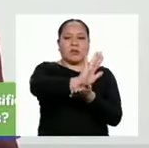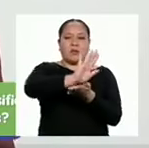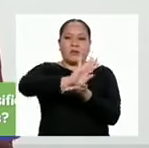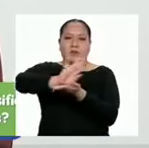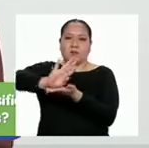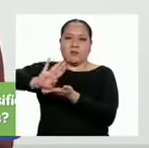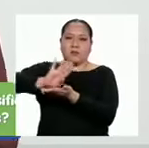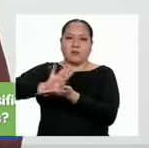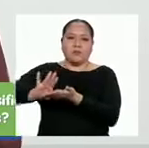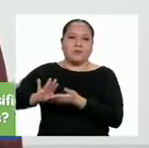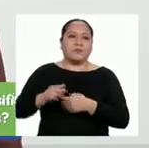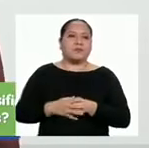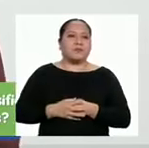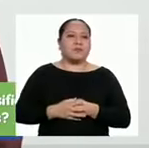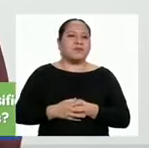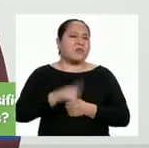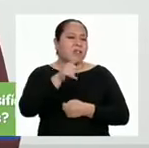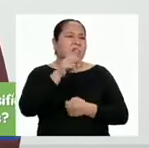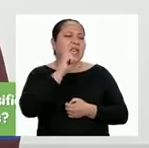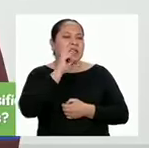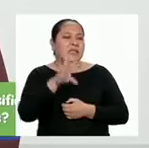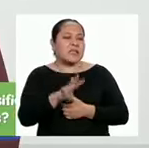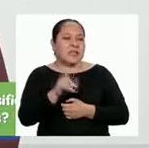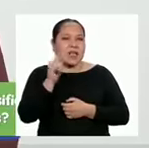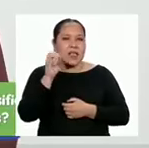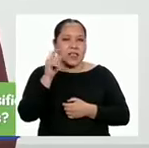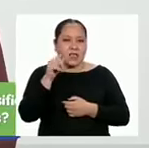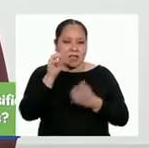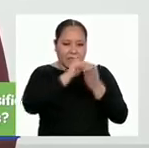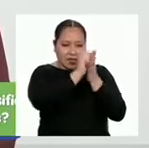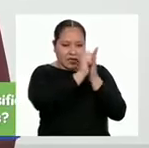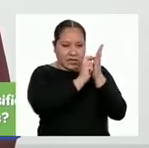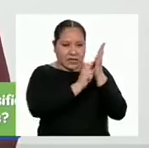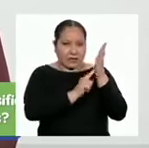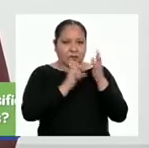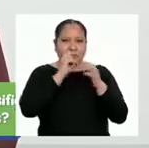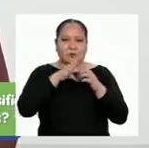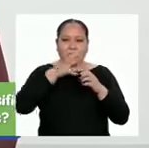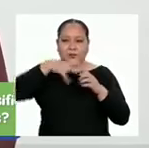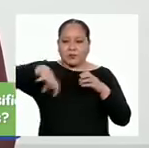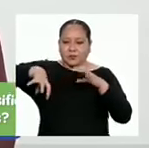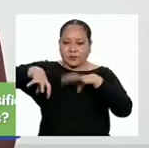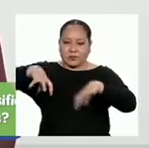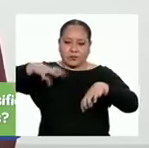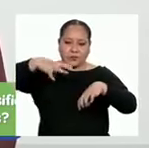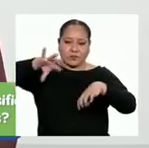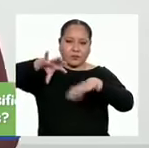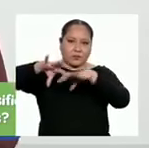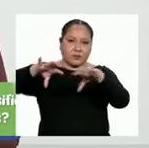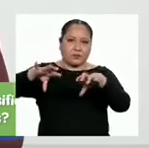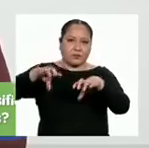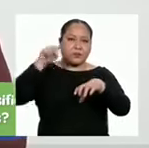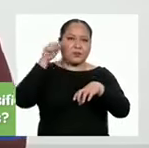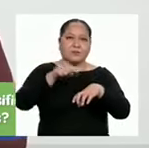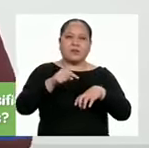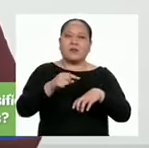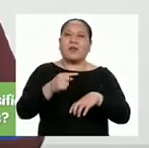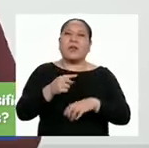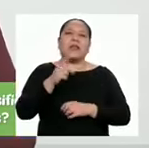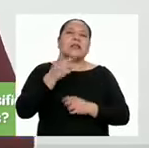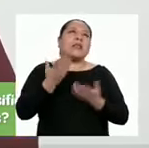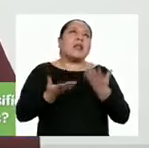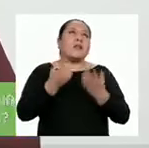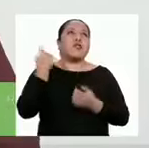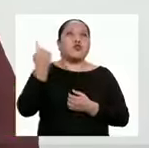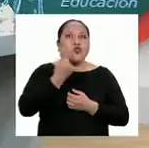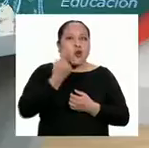¿Qué crees que quiere decir el texto cuando asegura que el clasificar debe ser una actividad exclusiva